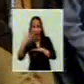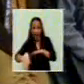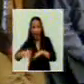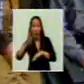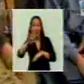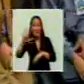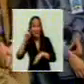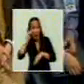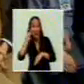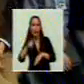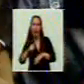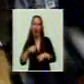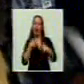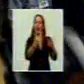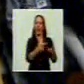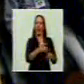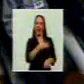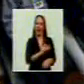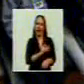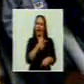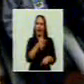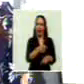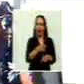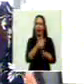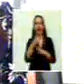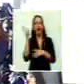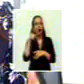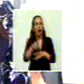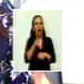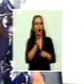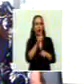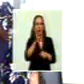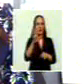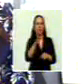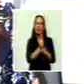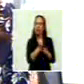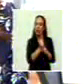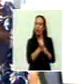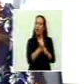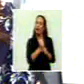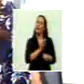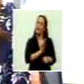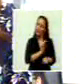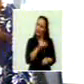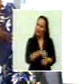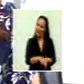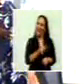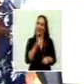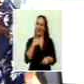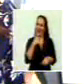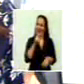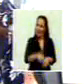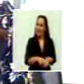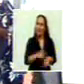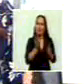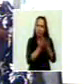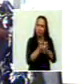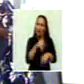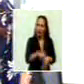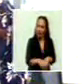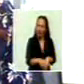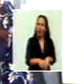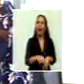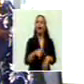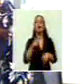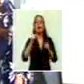que es para aquellos científicos de más de 45 años con trayectoria en el país, con estudios en el país. Y el premio también